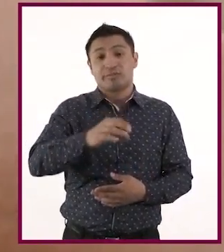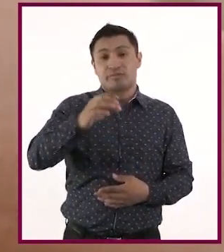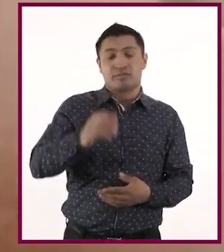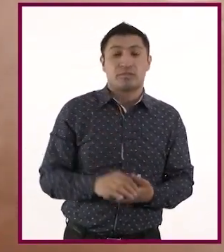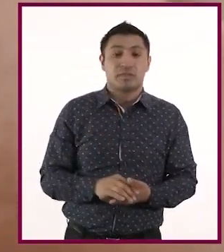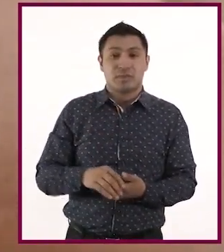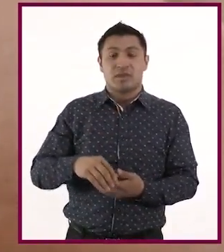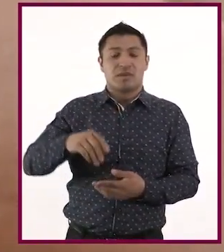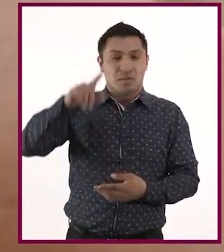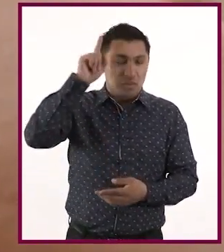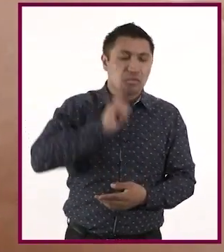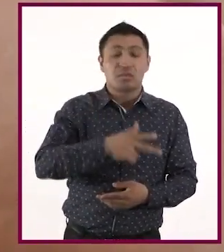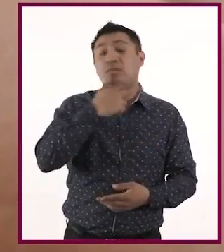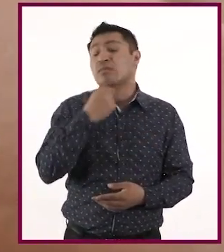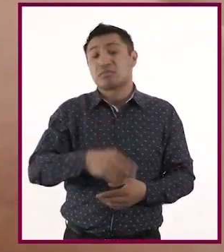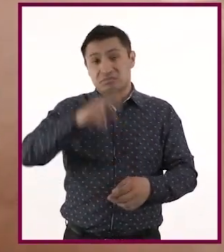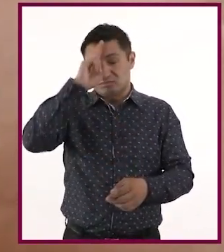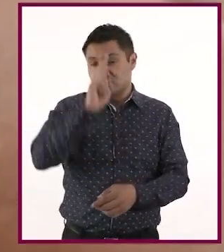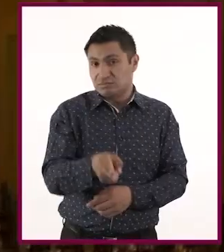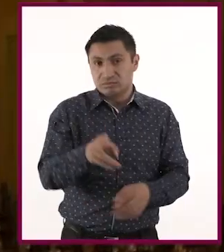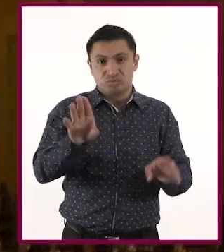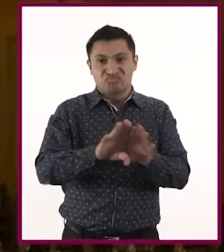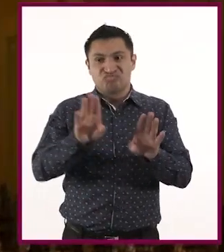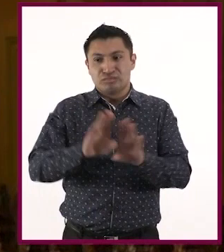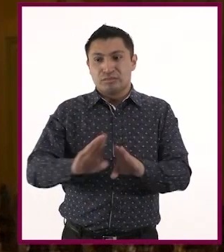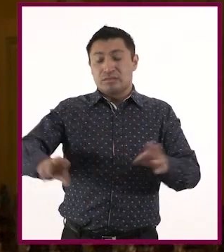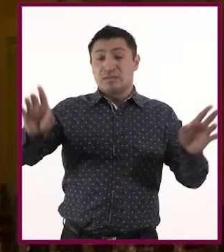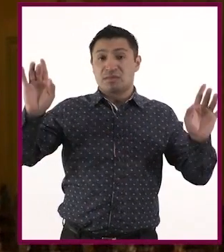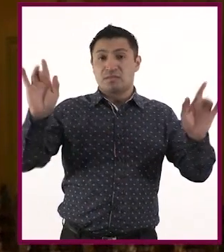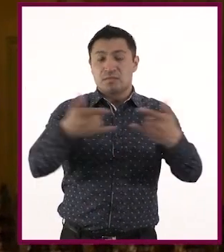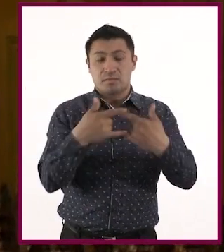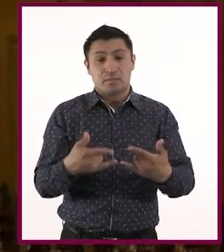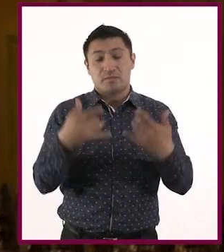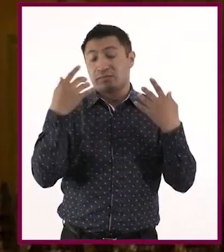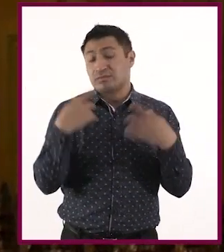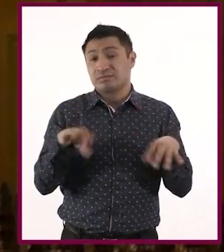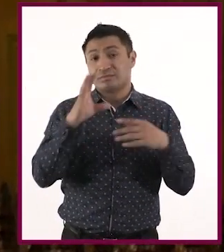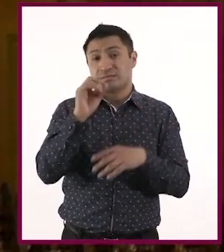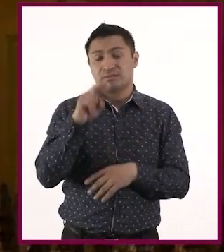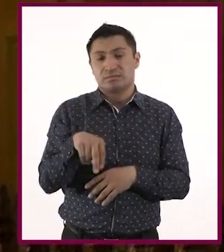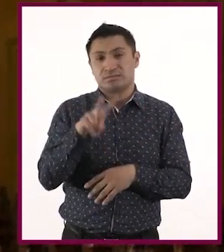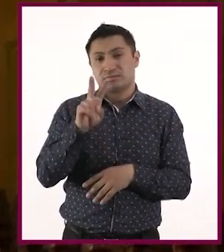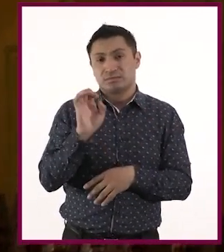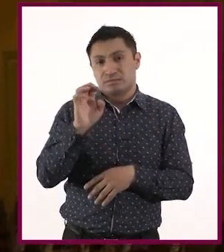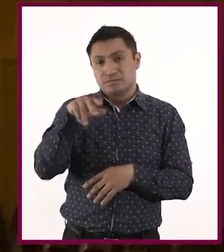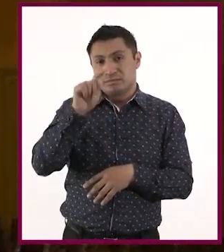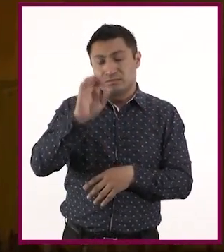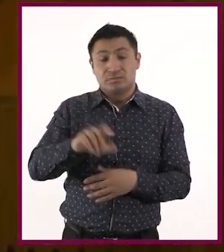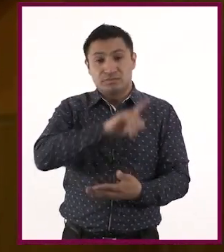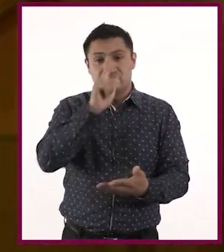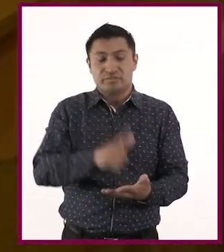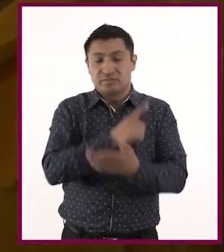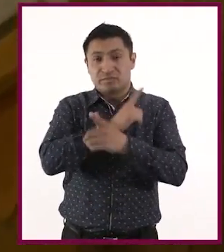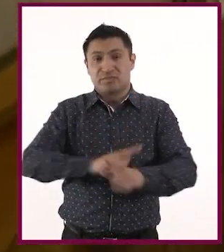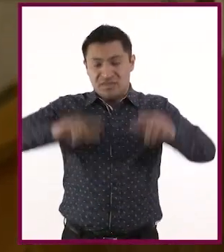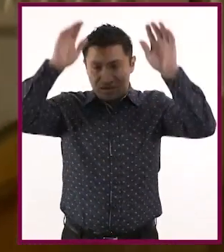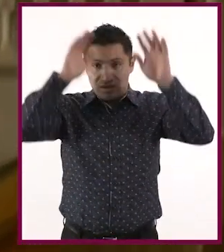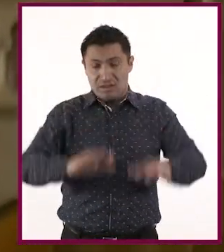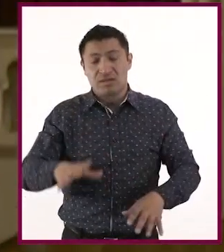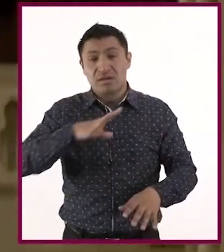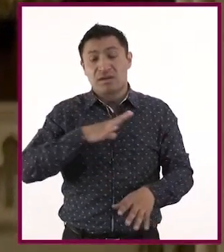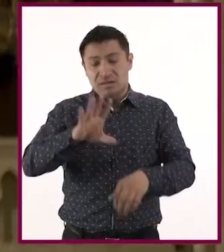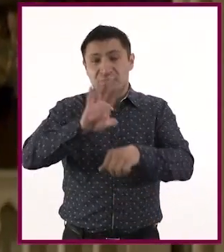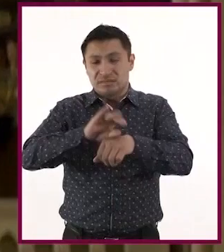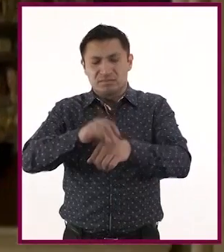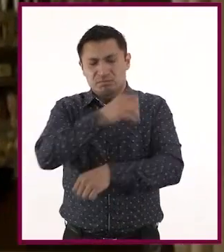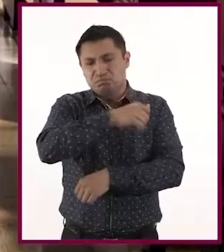de claustros o conventos, implicando su clausura. La ley sobre la libertad de cultos permitía, en teoría,